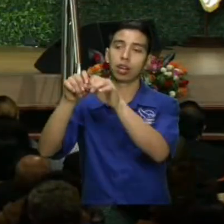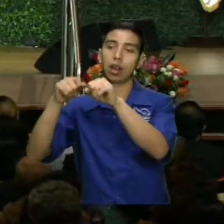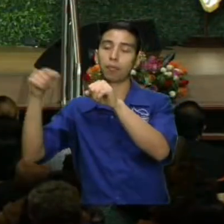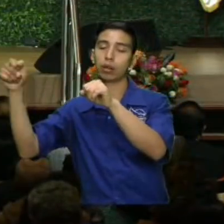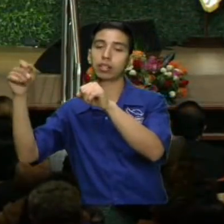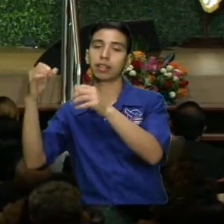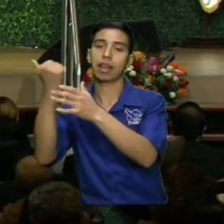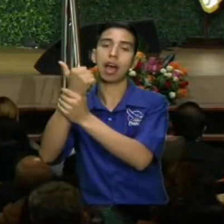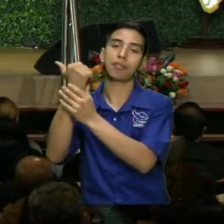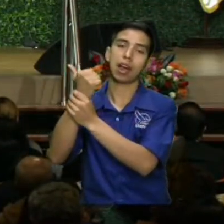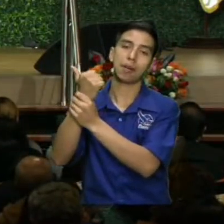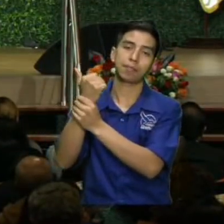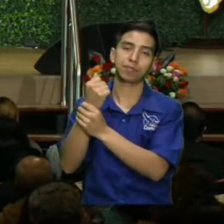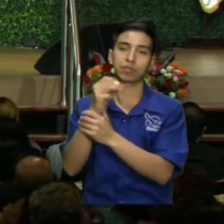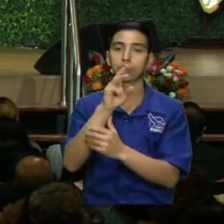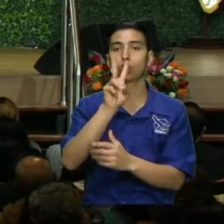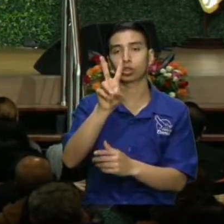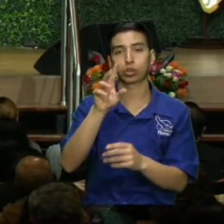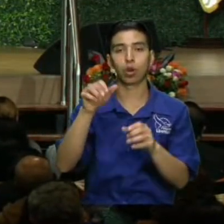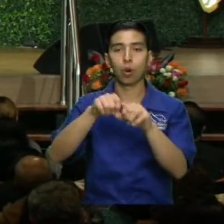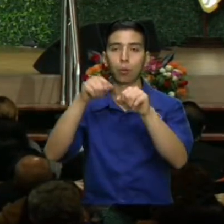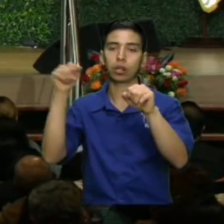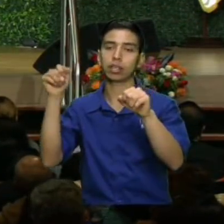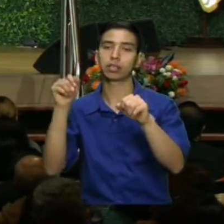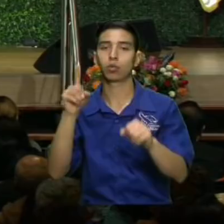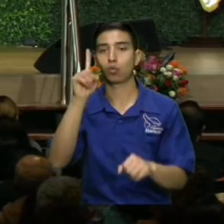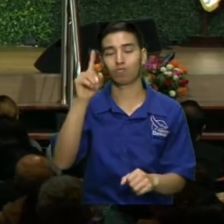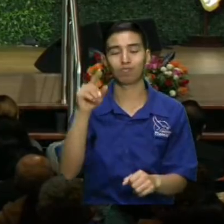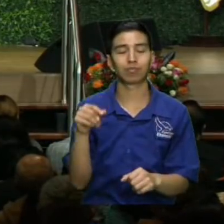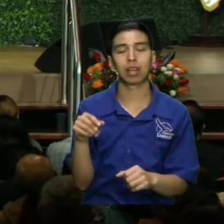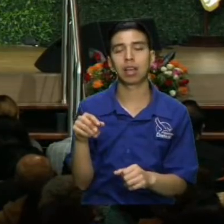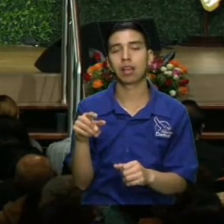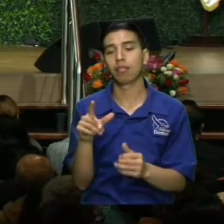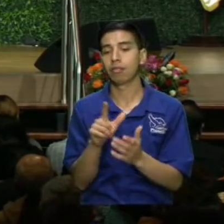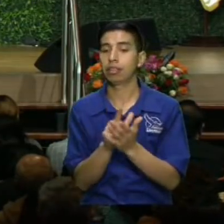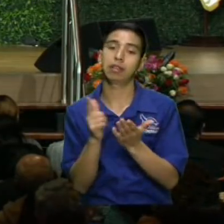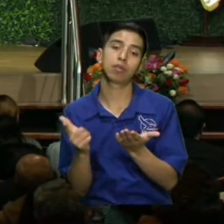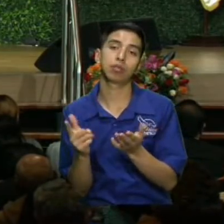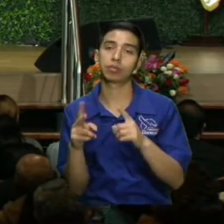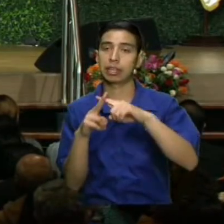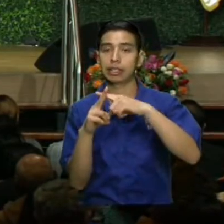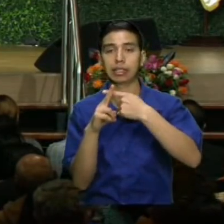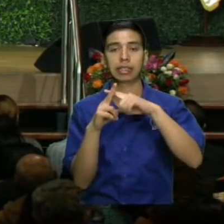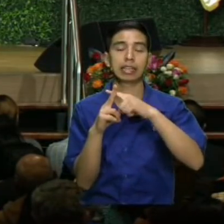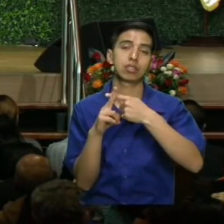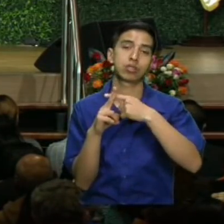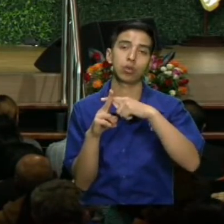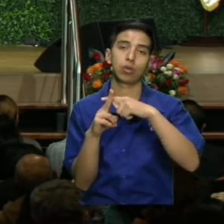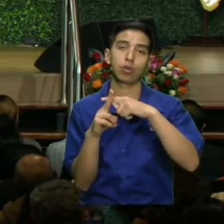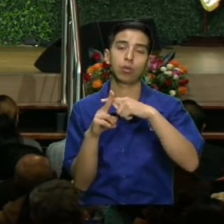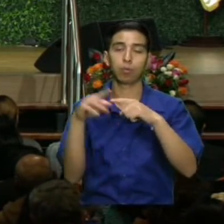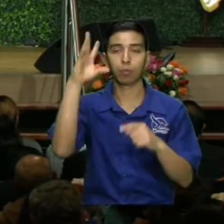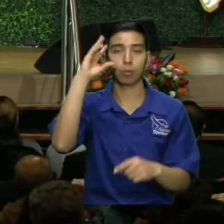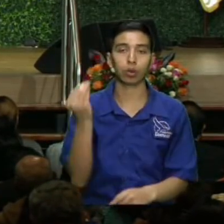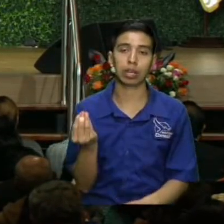verso 1. Este es el libro de la genealogía de Jesús. Este es el libro del Génesis de Jesús, hijo de